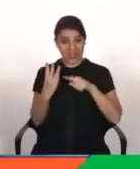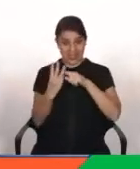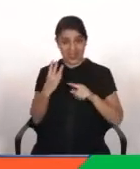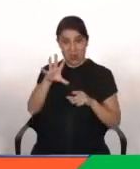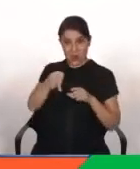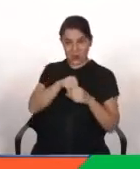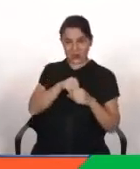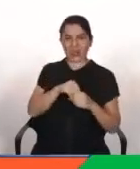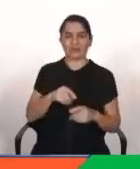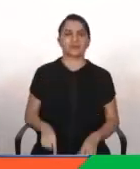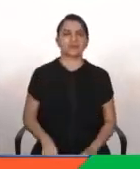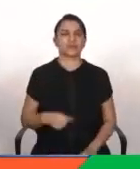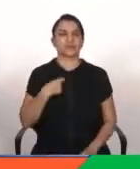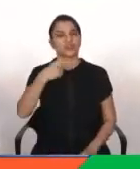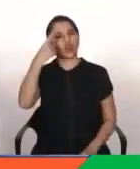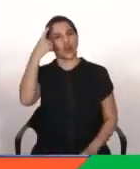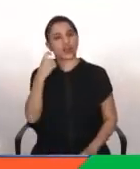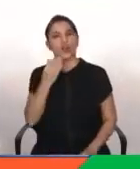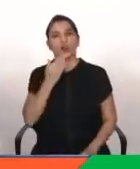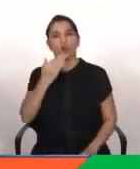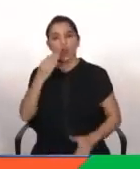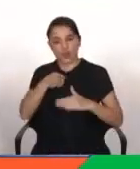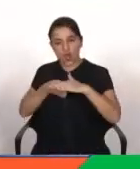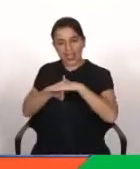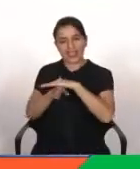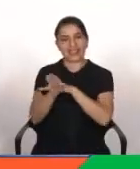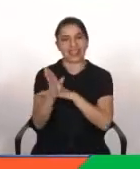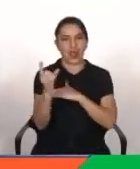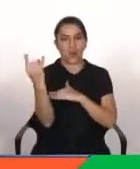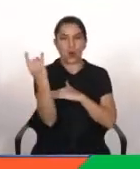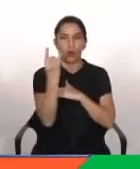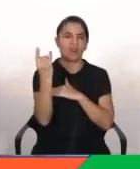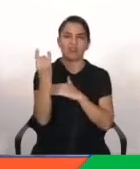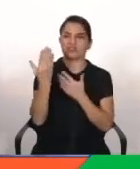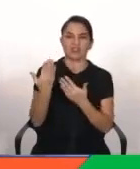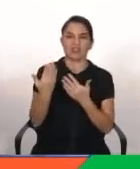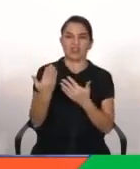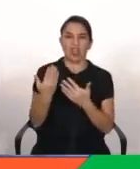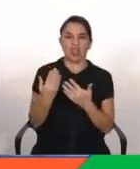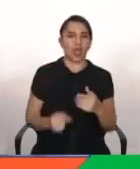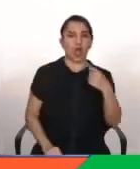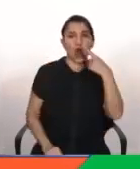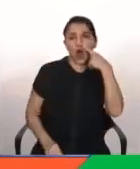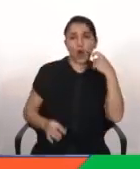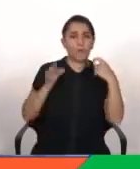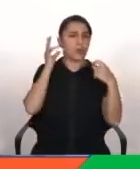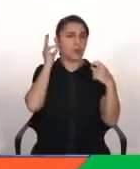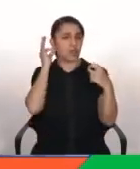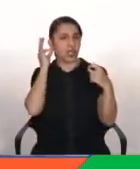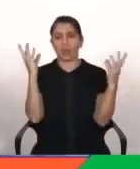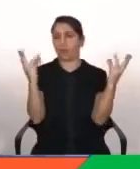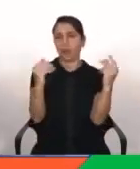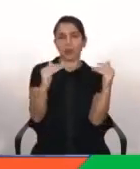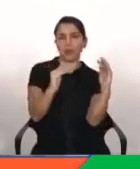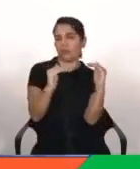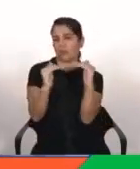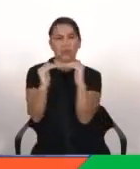chicas están de acuerdo, que cuando nosotras entramos era bastante pareja la cantidad de hombres y mujeres que entraron en nuestra